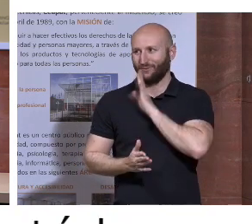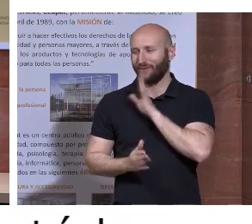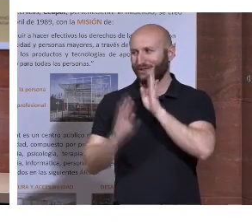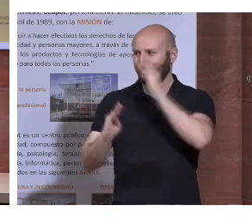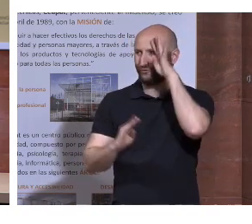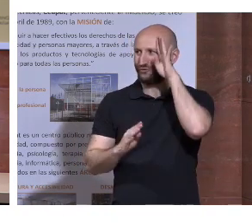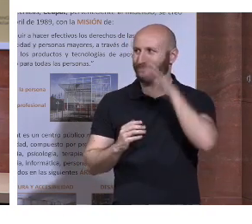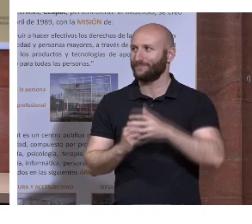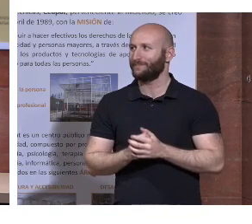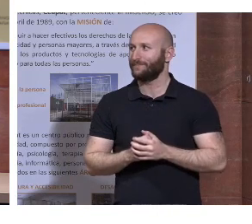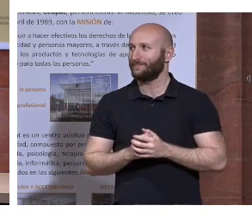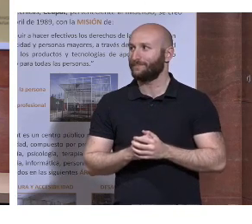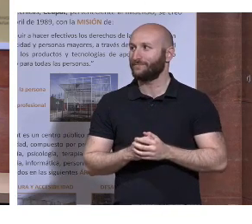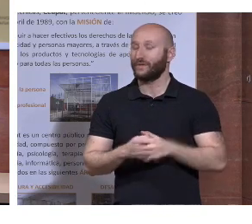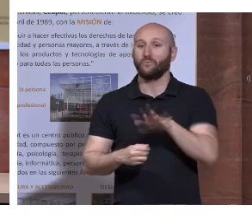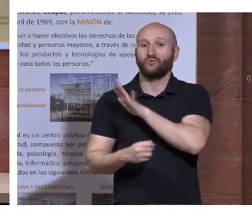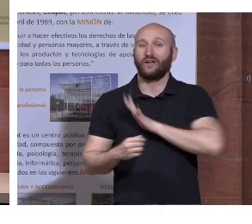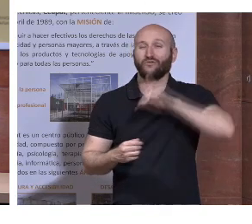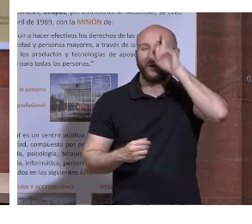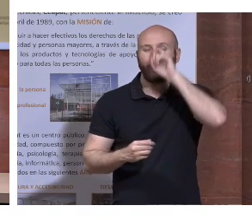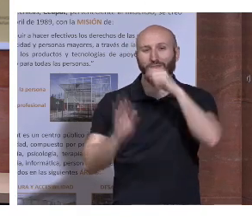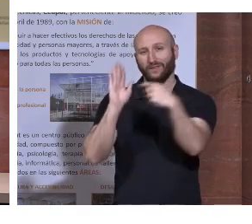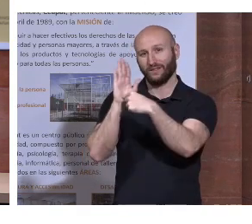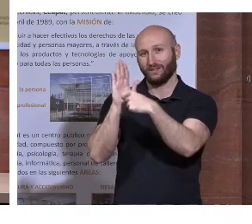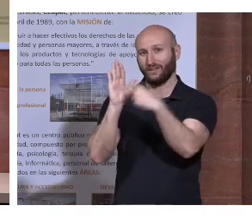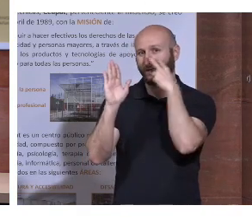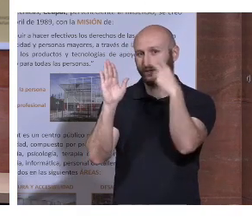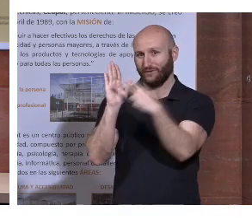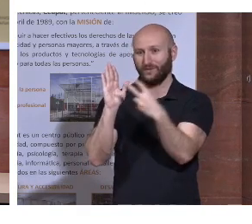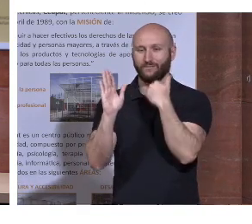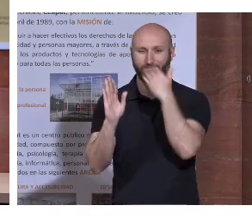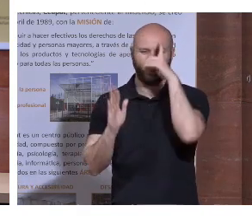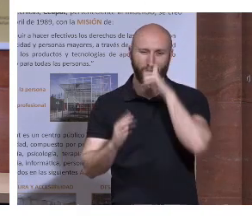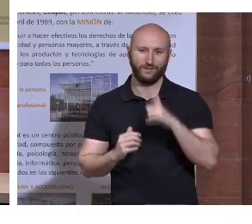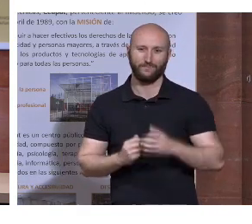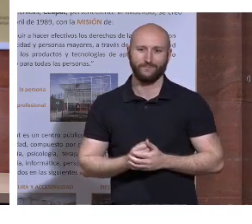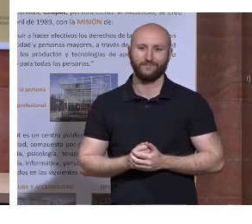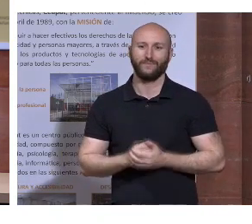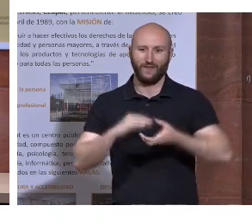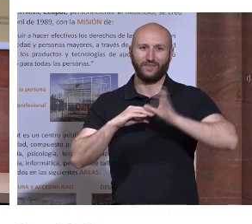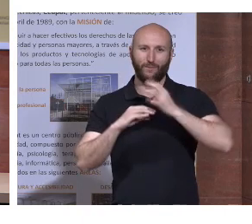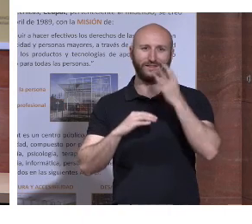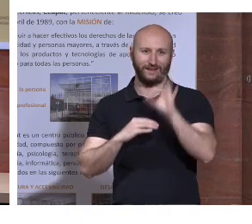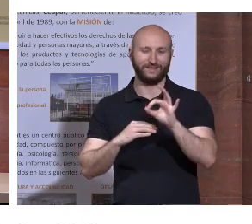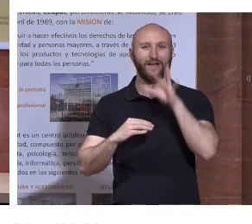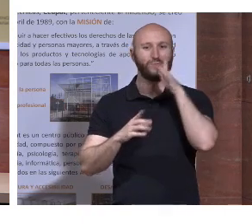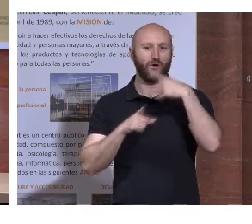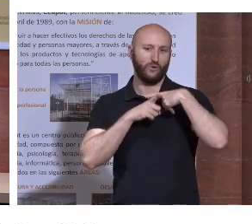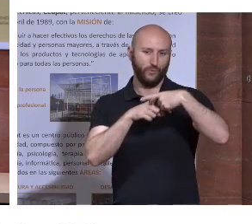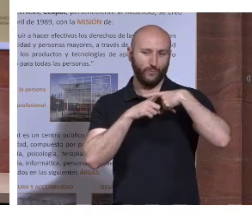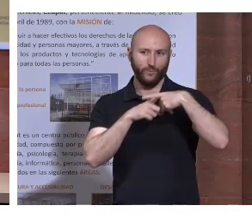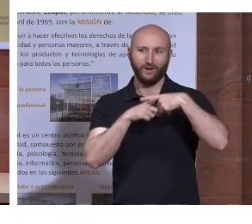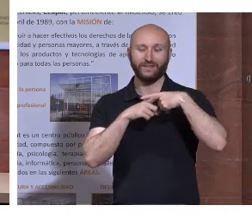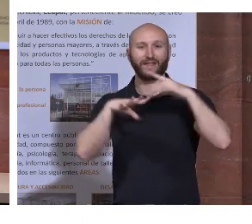Lo he sacado yo, pues si alguno no se acuerda, pues que vea el arroba FEAPAD 30. Para luego compartir redes. A ver, yo la